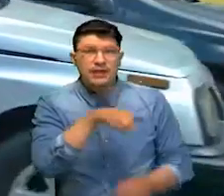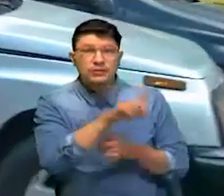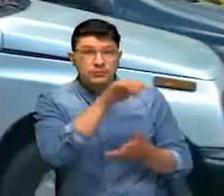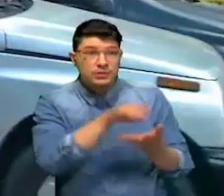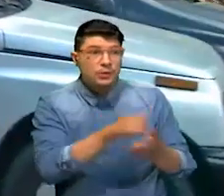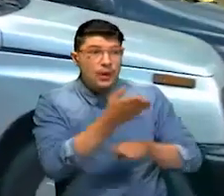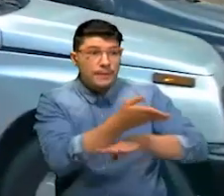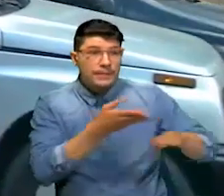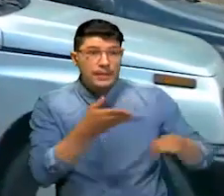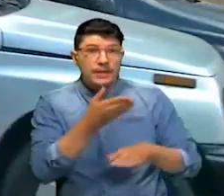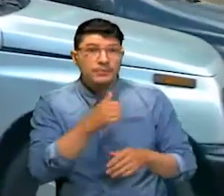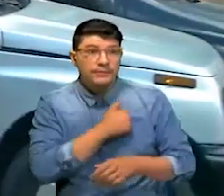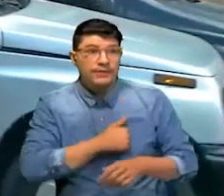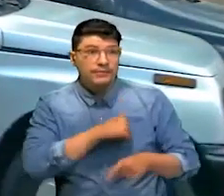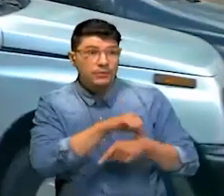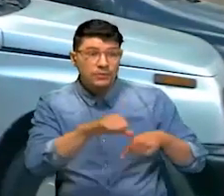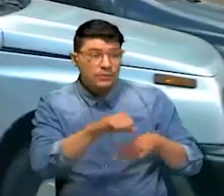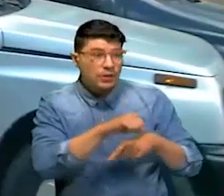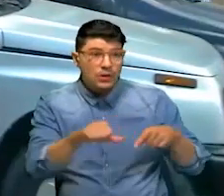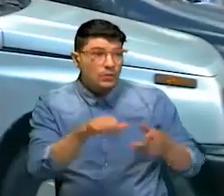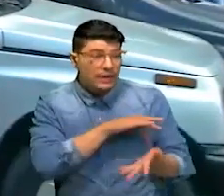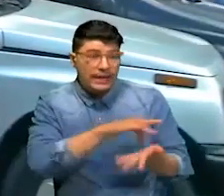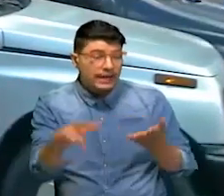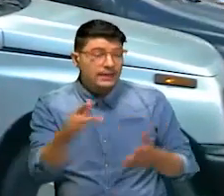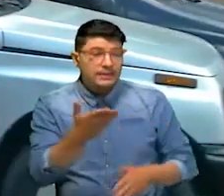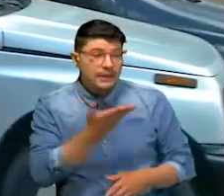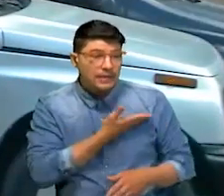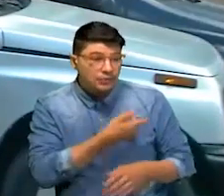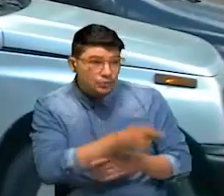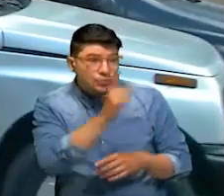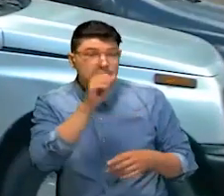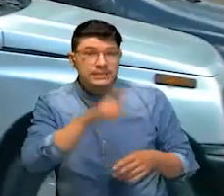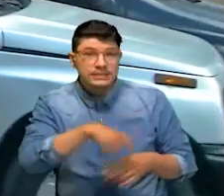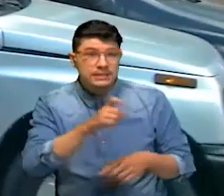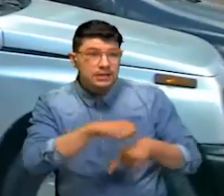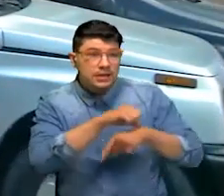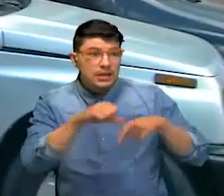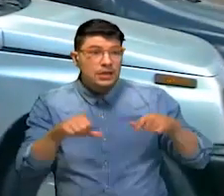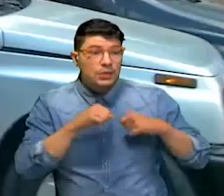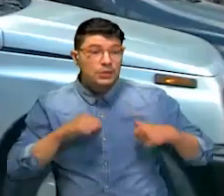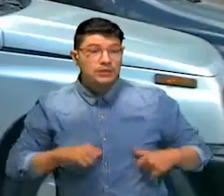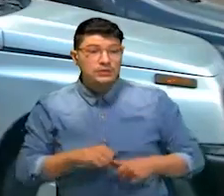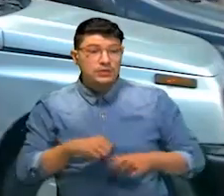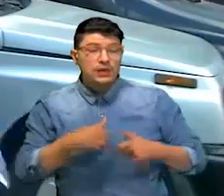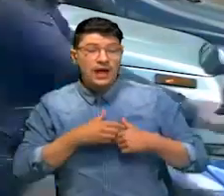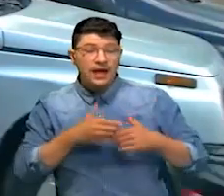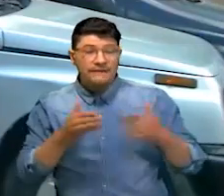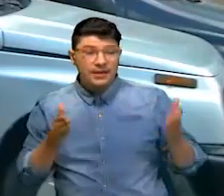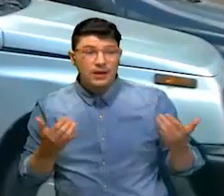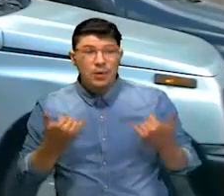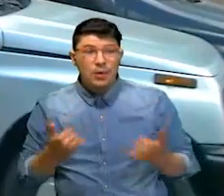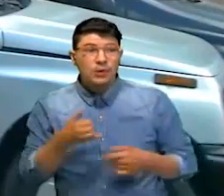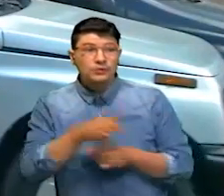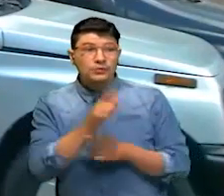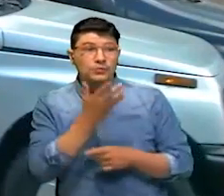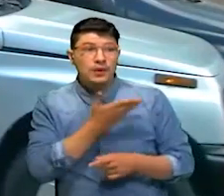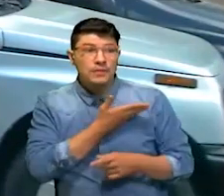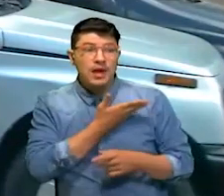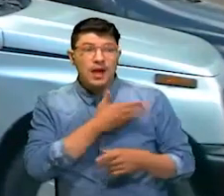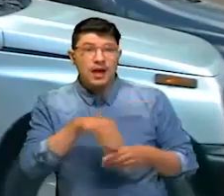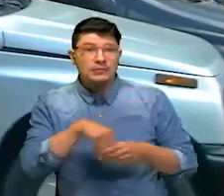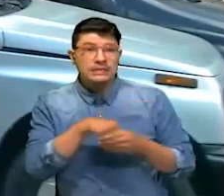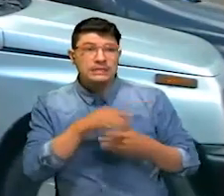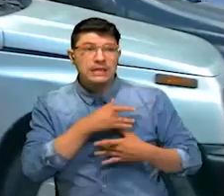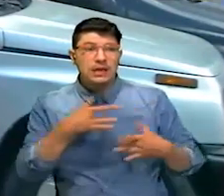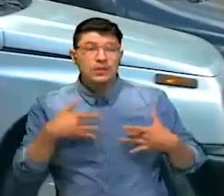intervención inmediata para su señora madre, que requiere una cirugía de corazón abierto. Hoy la salud empeora y está recluida en la